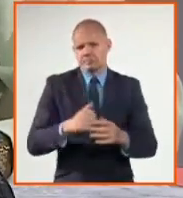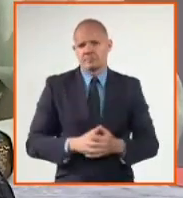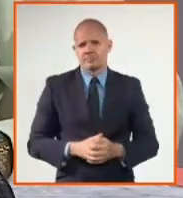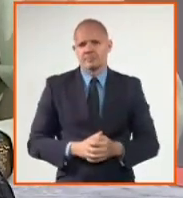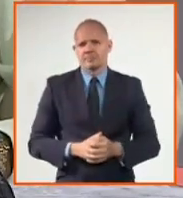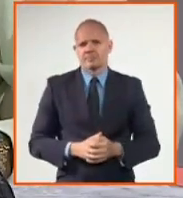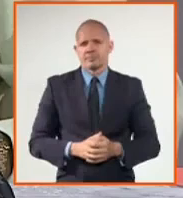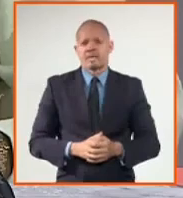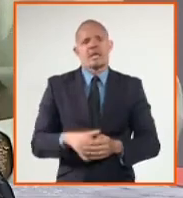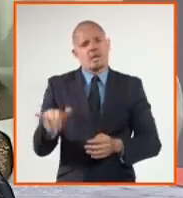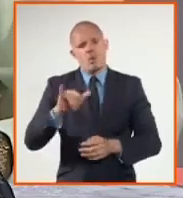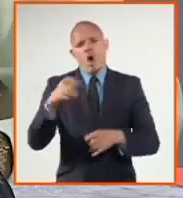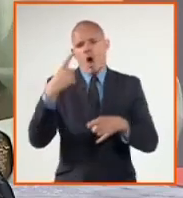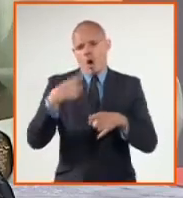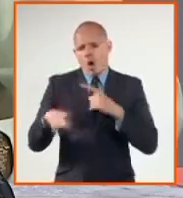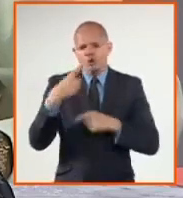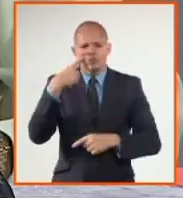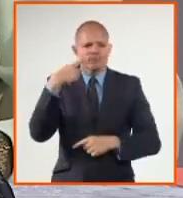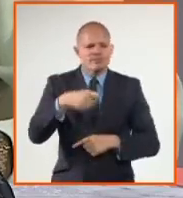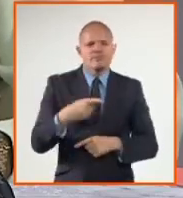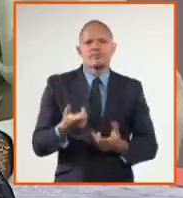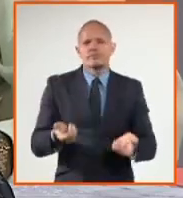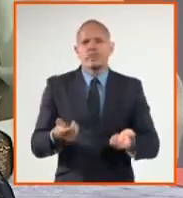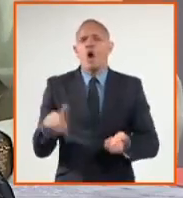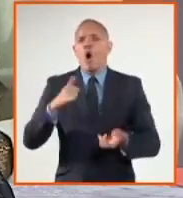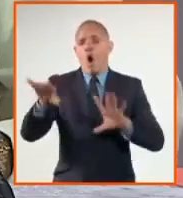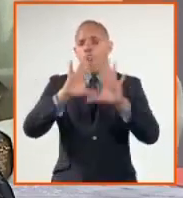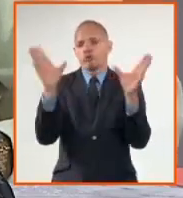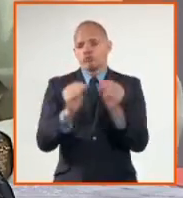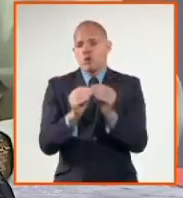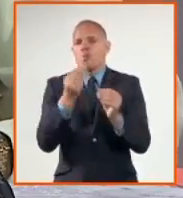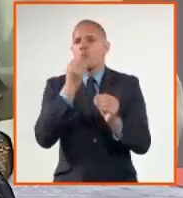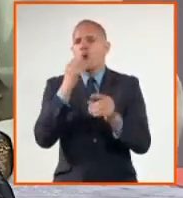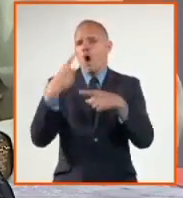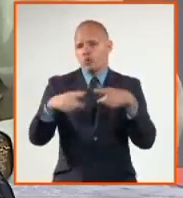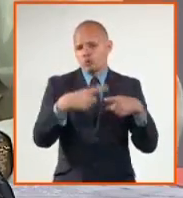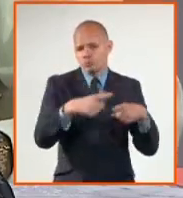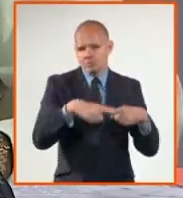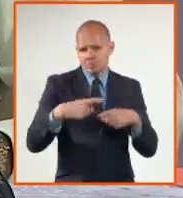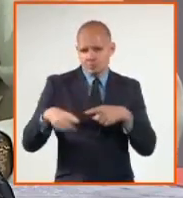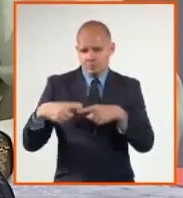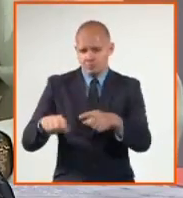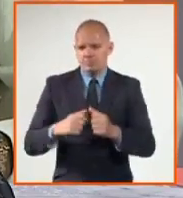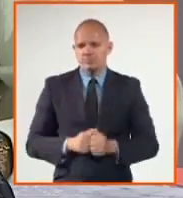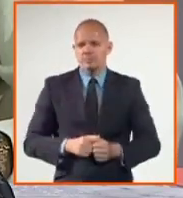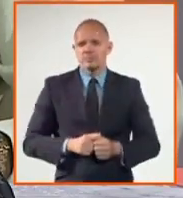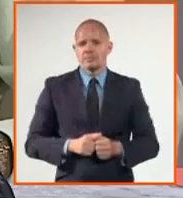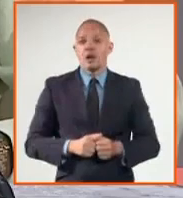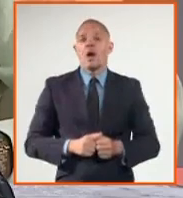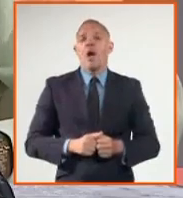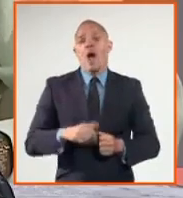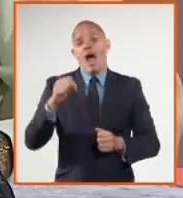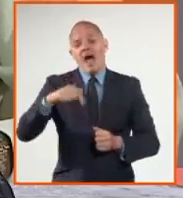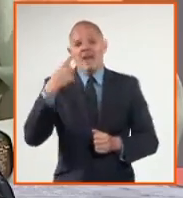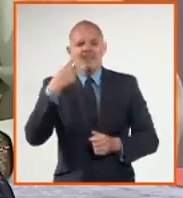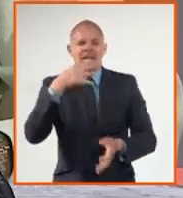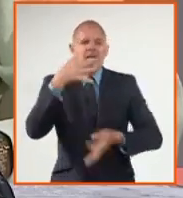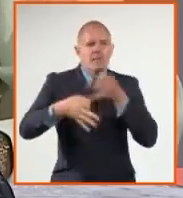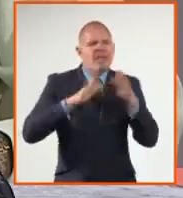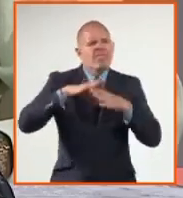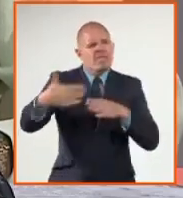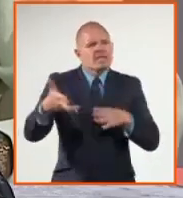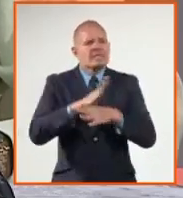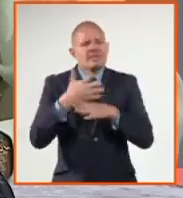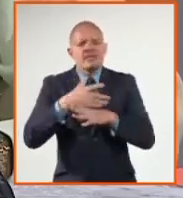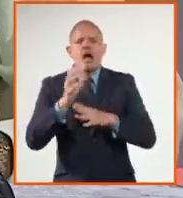van a recuperar también como de balance total en la generación distribuida son unas de nación a motores y también en la de nación a